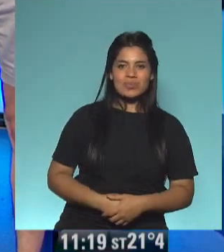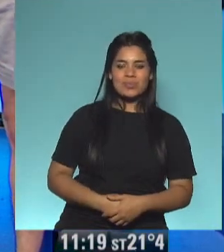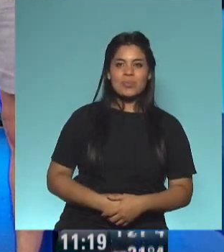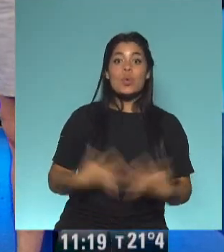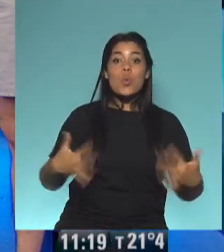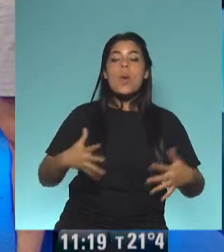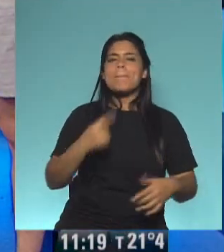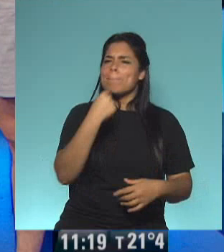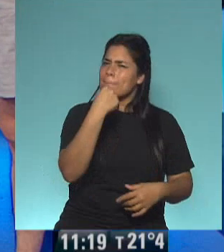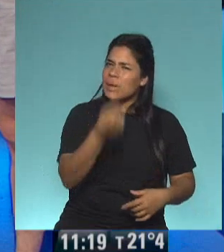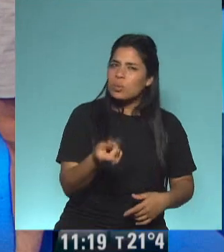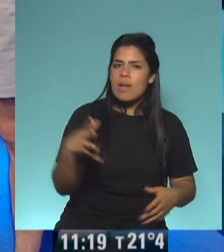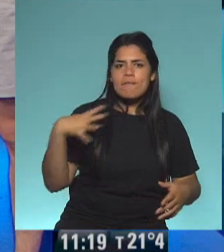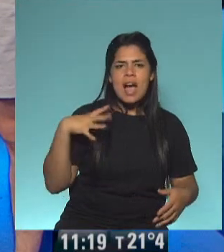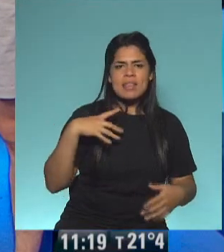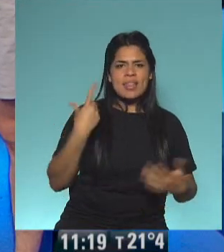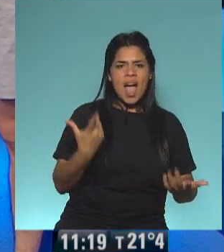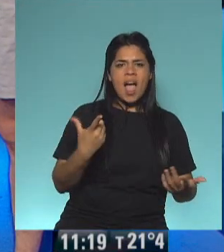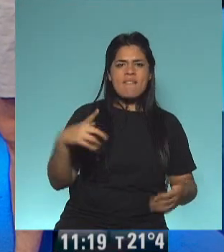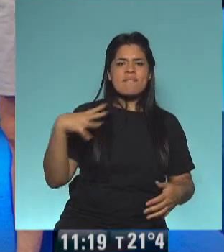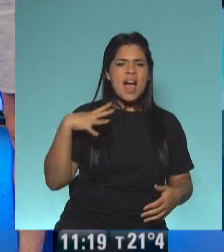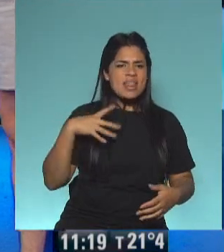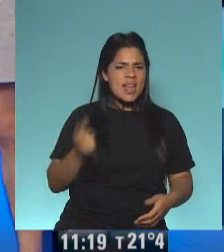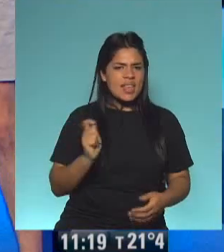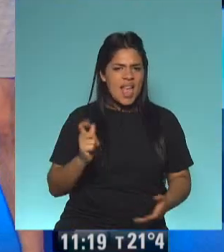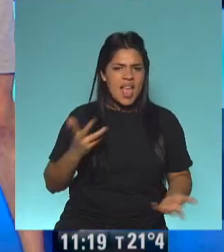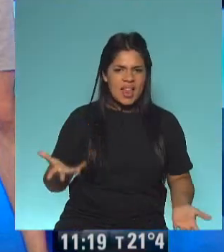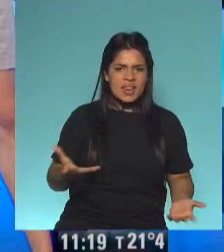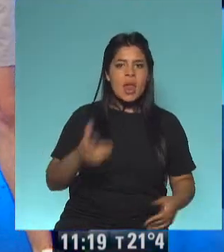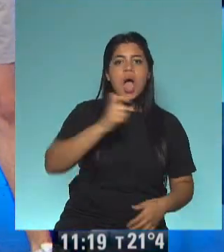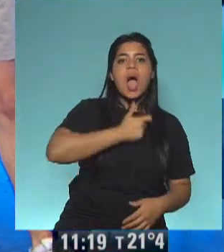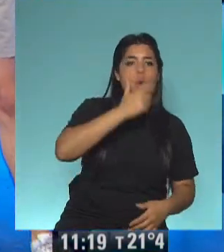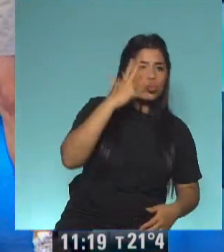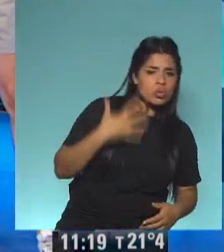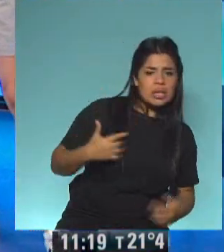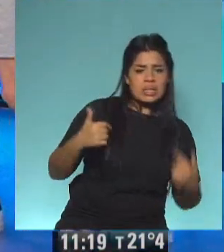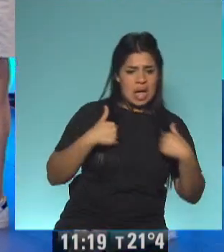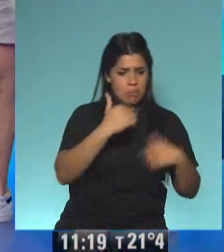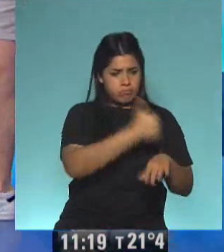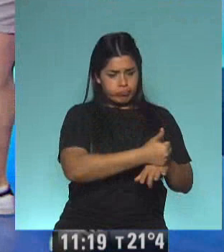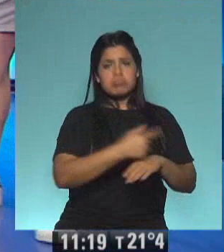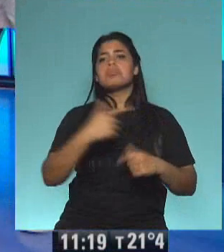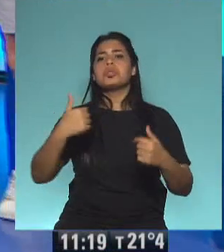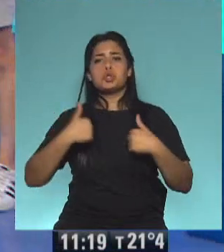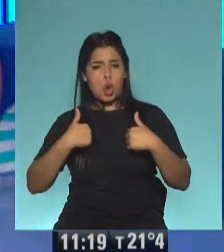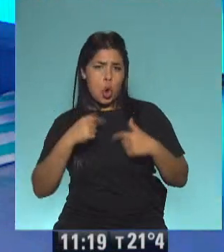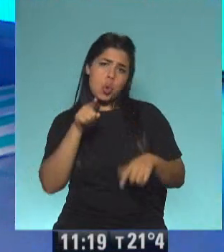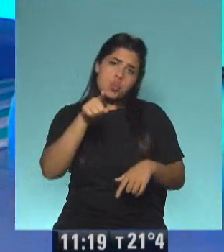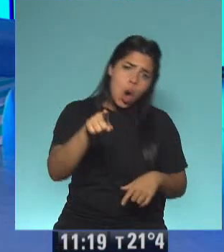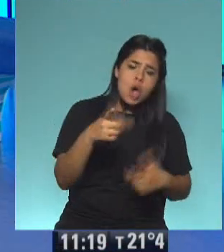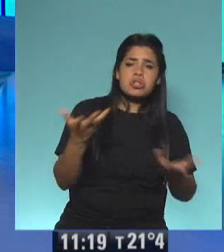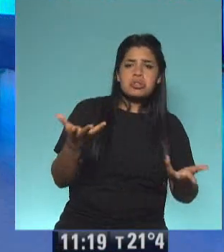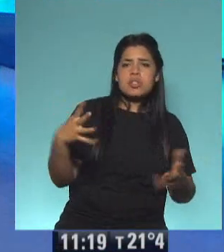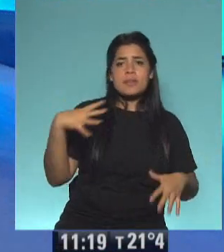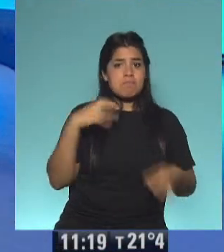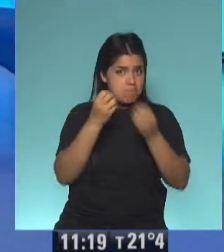algo. ¿Te parece que falta alguien más entre nosotros? No sé, está Agustina, estoy yo, estás vos. Estamos para empezar la